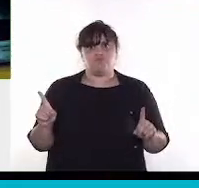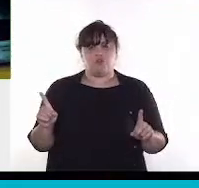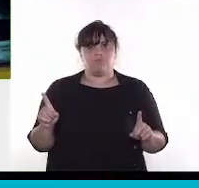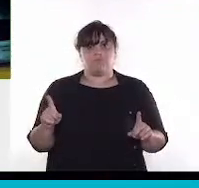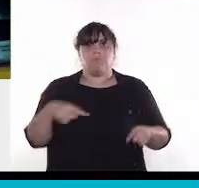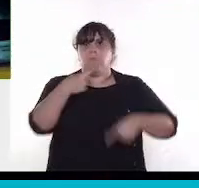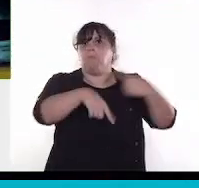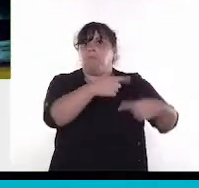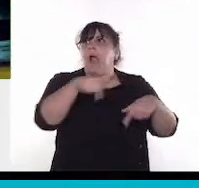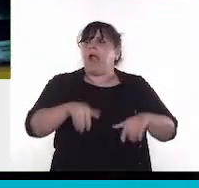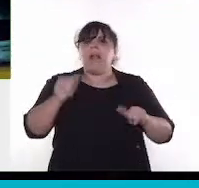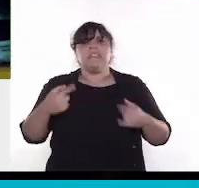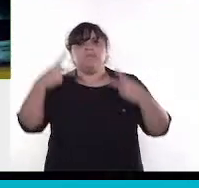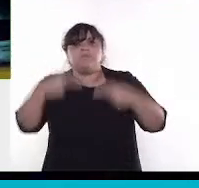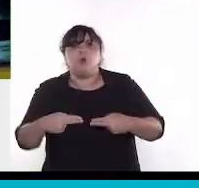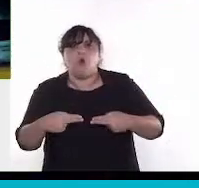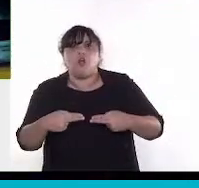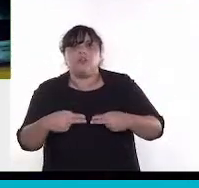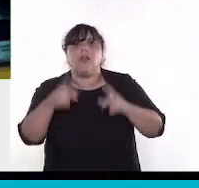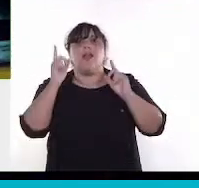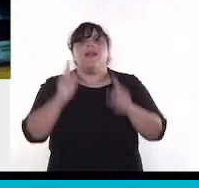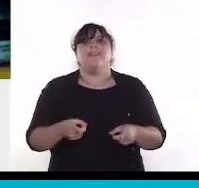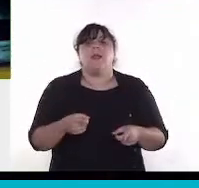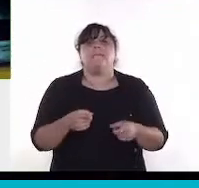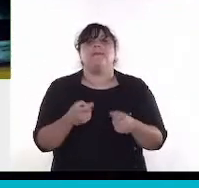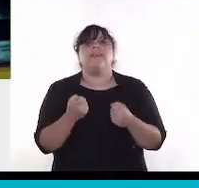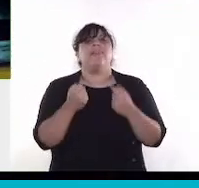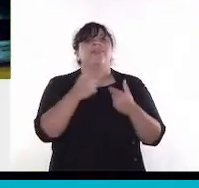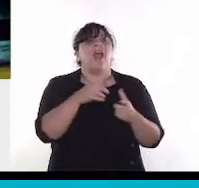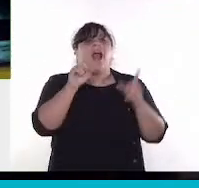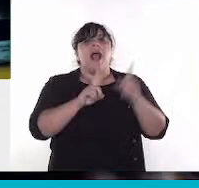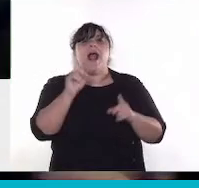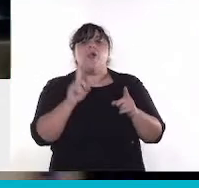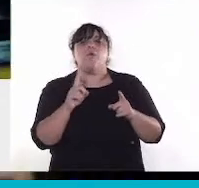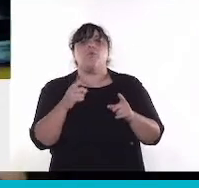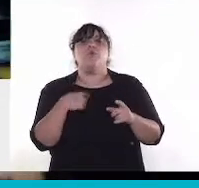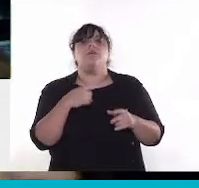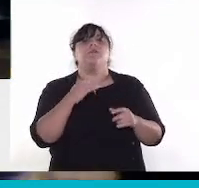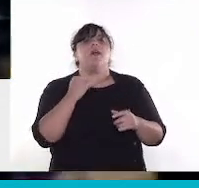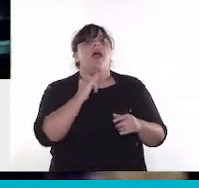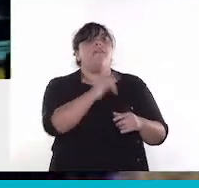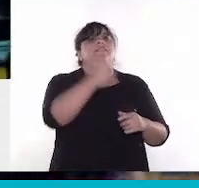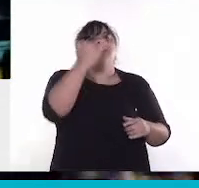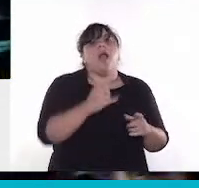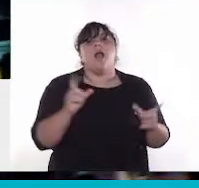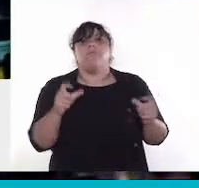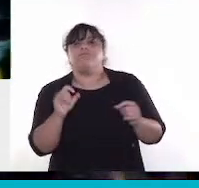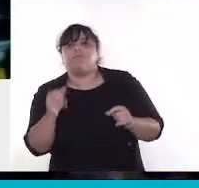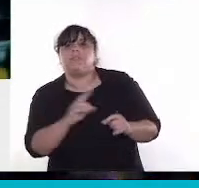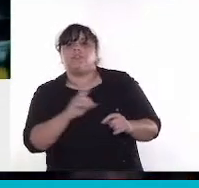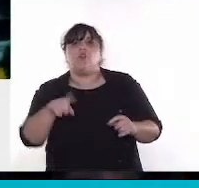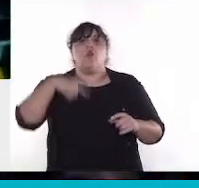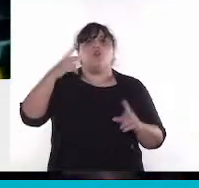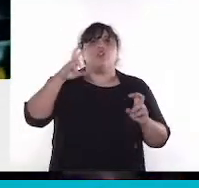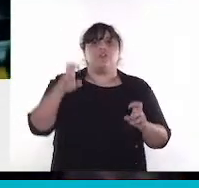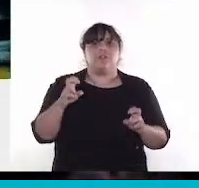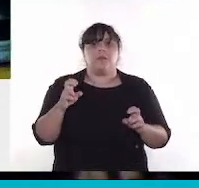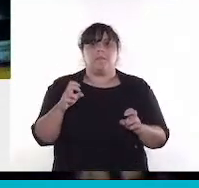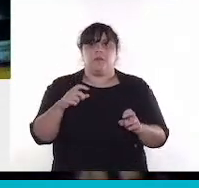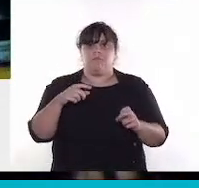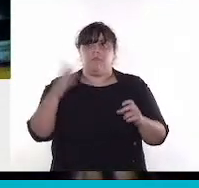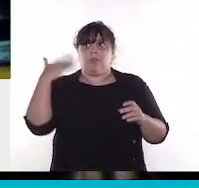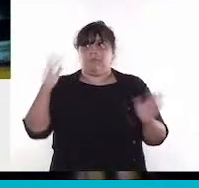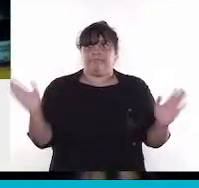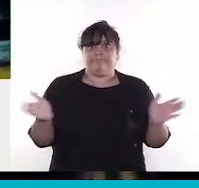se sumó la reducción en los diagnósticos, agravada en los servicios que permanecieron cerrados durante la pandemia, como es absolutamente